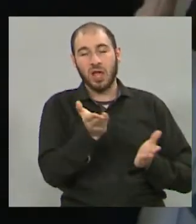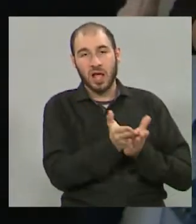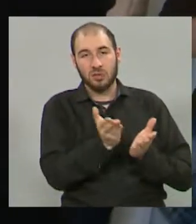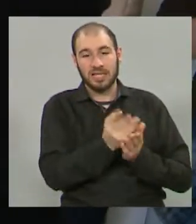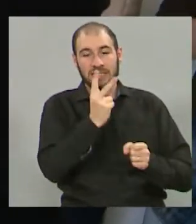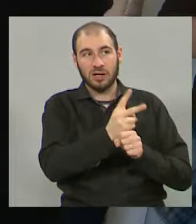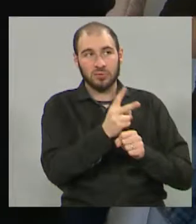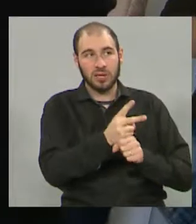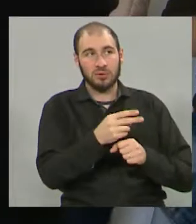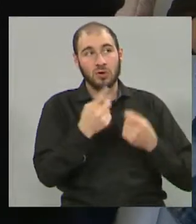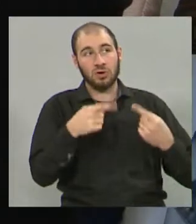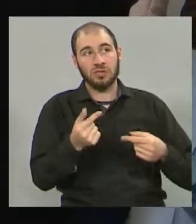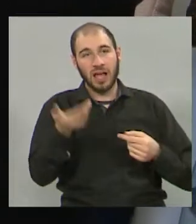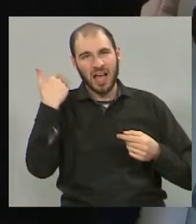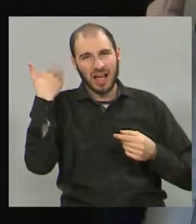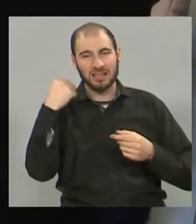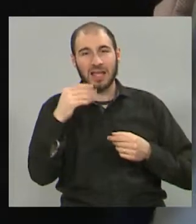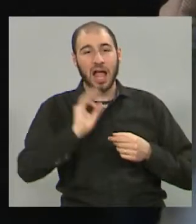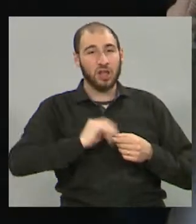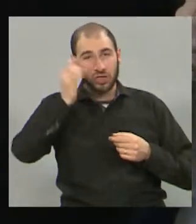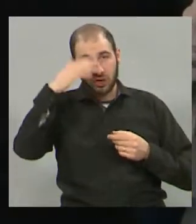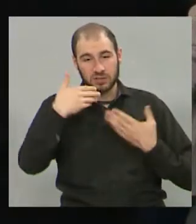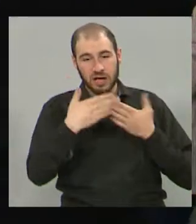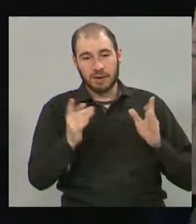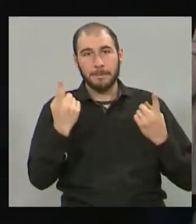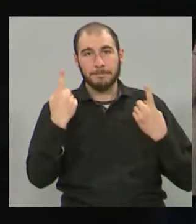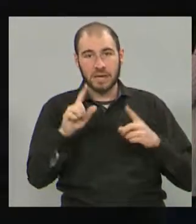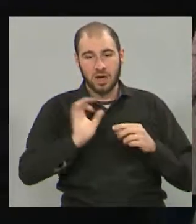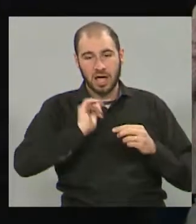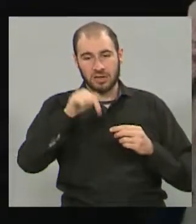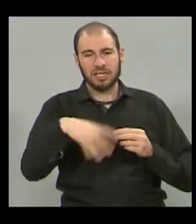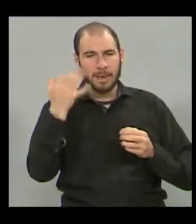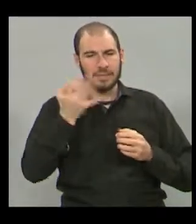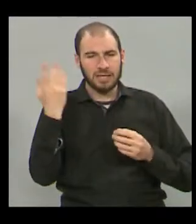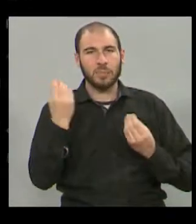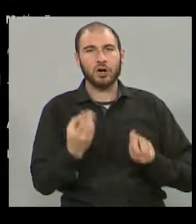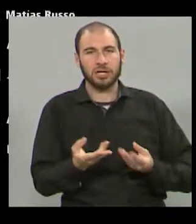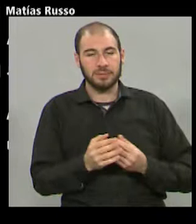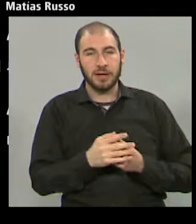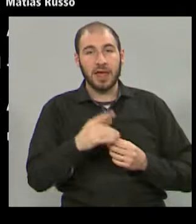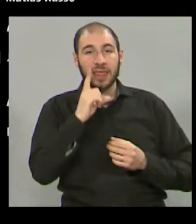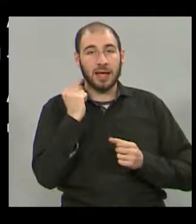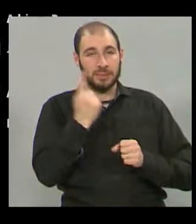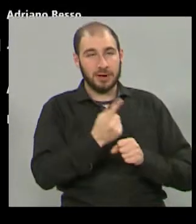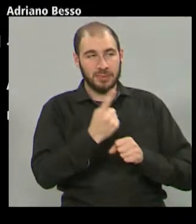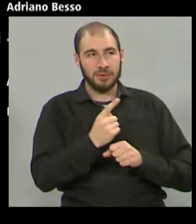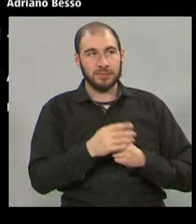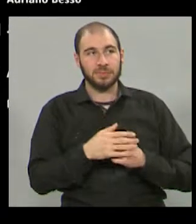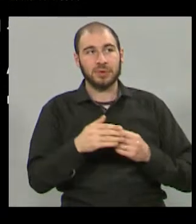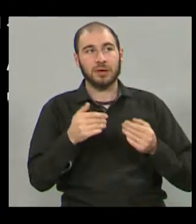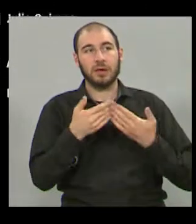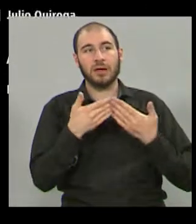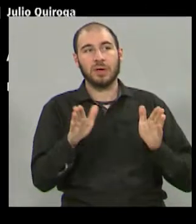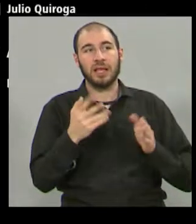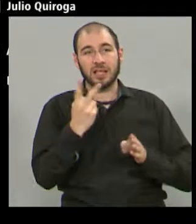secundarios una actividad que ya viene haciendo hace 12 años pero este año tuvo la particularidad de que el primer día se abrieron las puertas